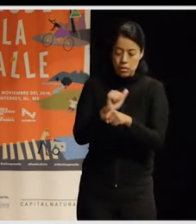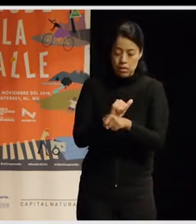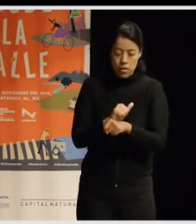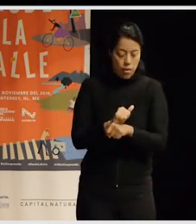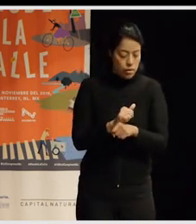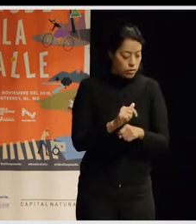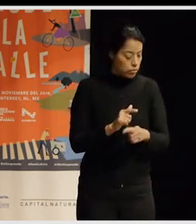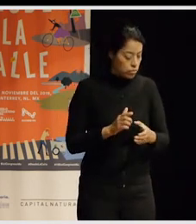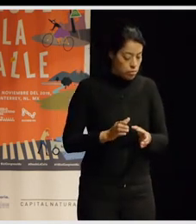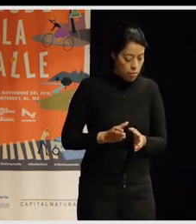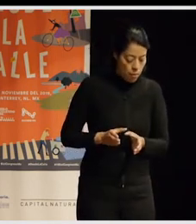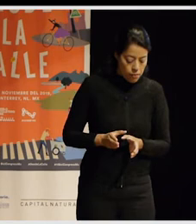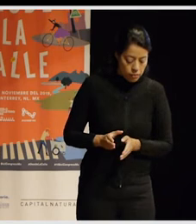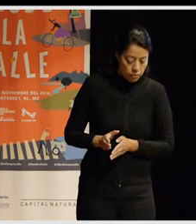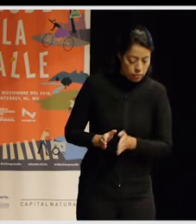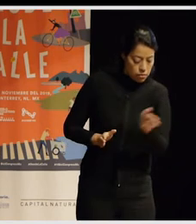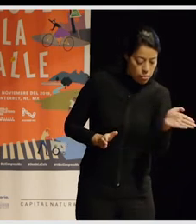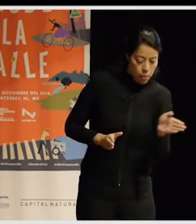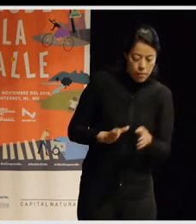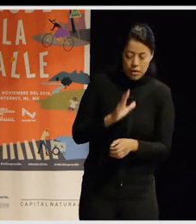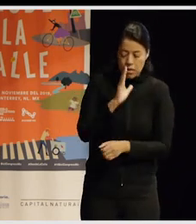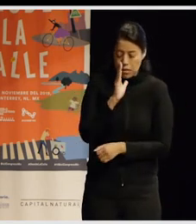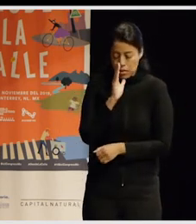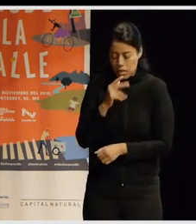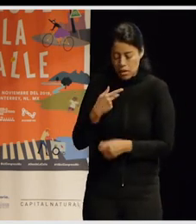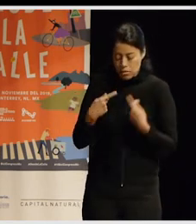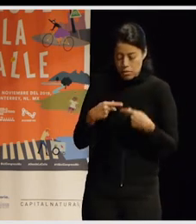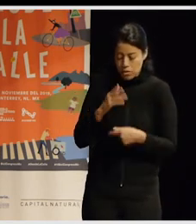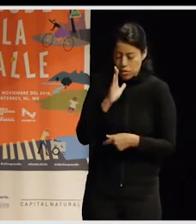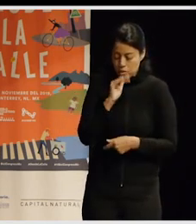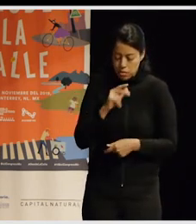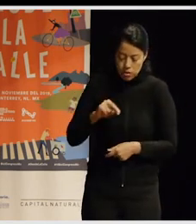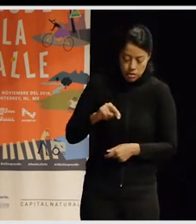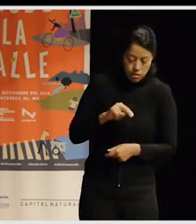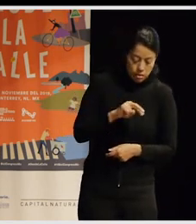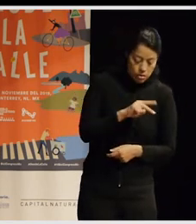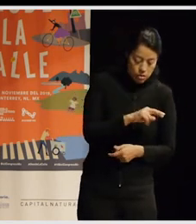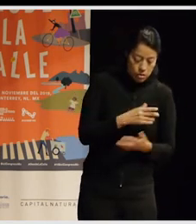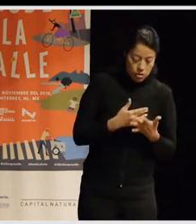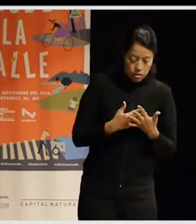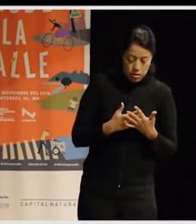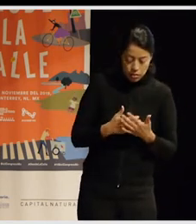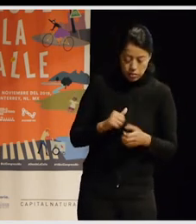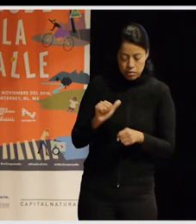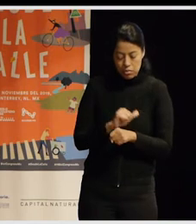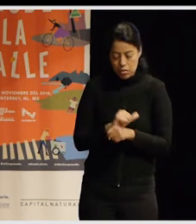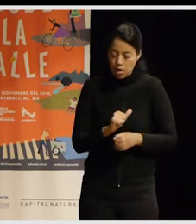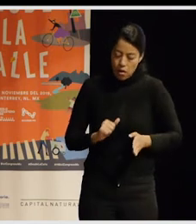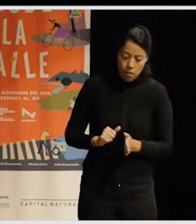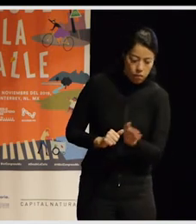iban por este espacio para y no dejaban que los peatones entraran aquí a un área de espera los autos se daban la vuelta